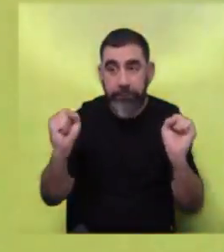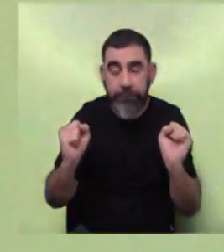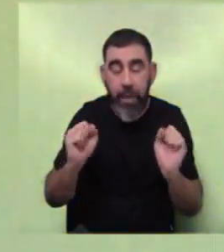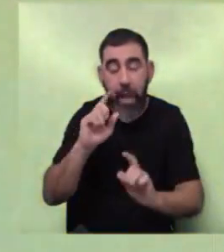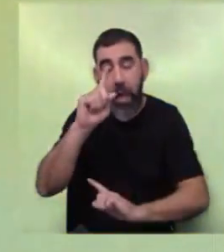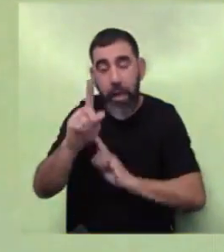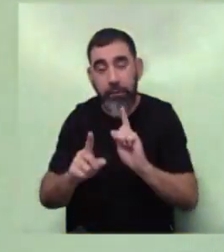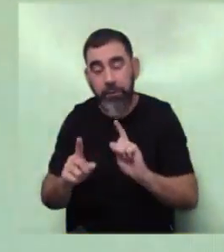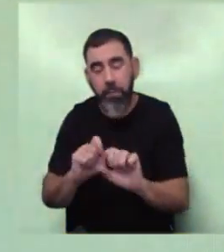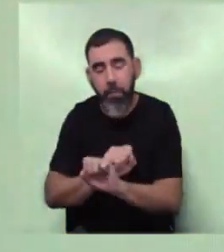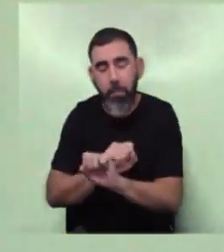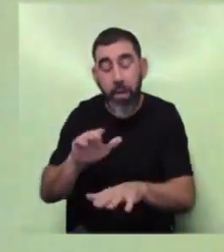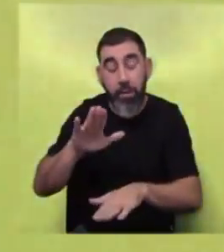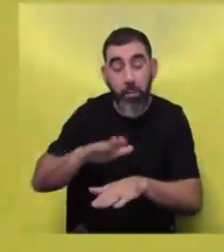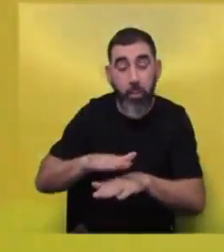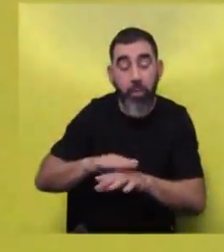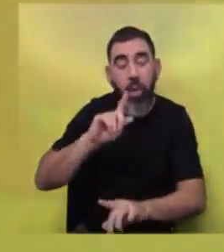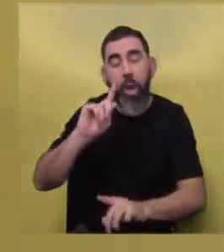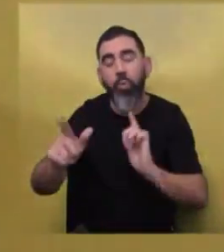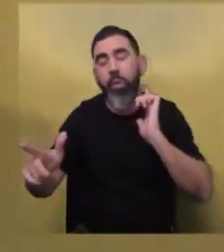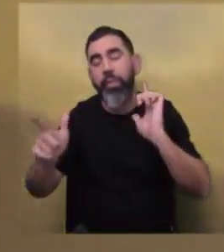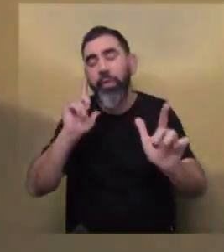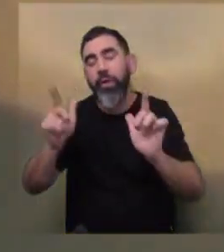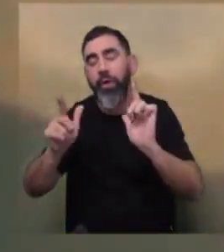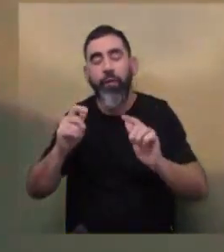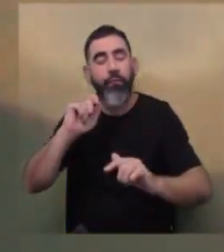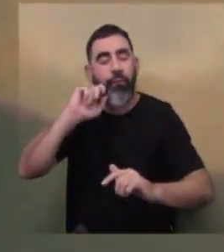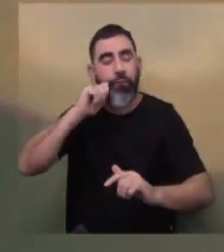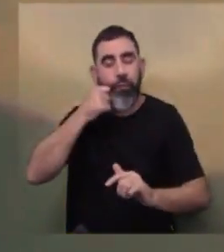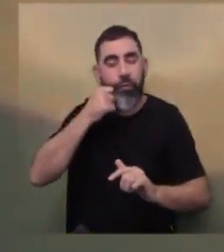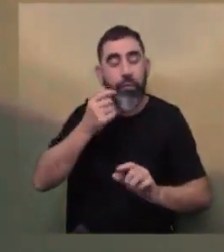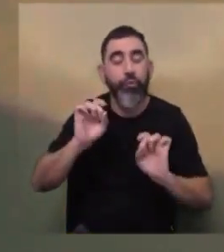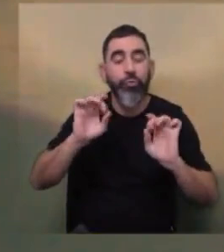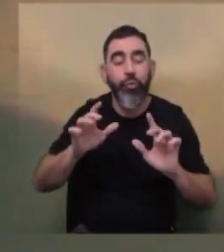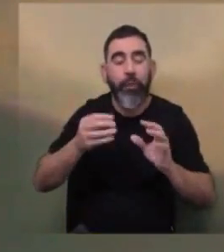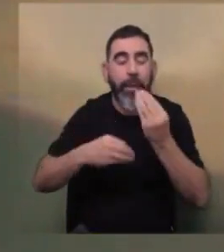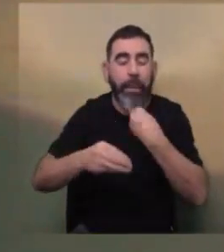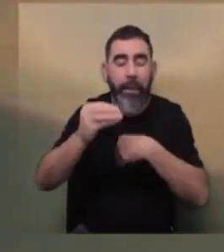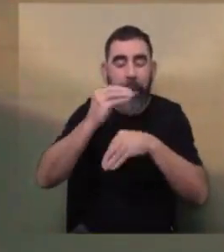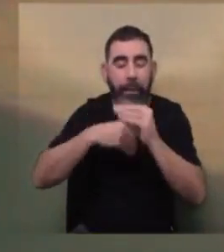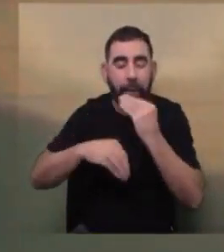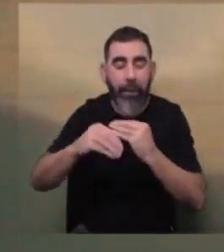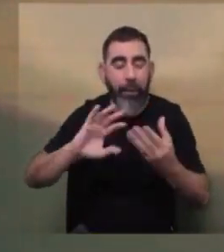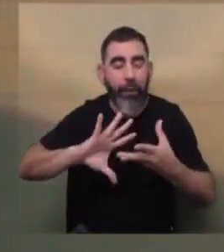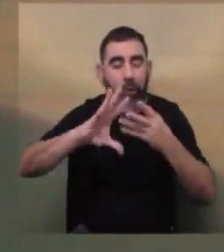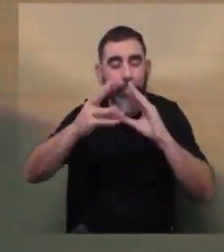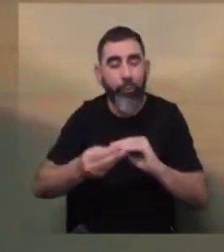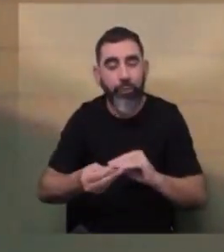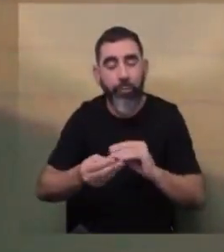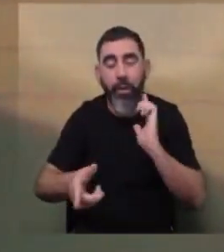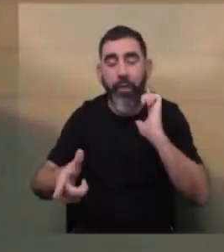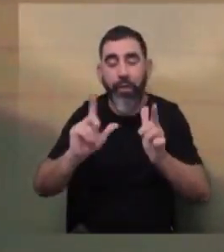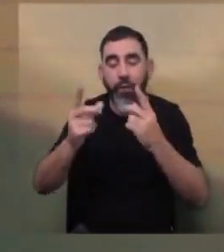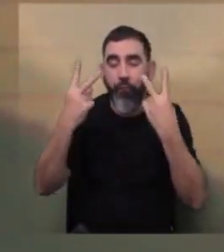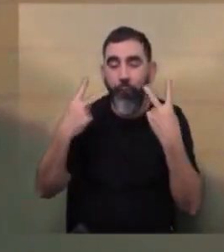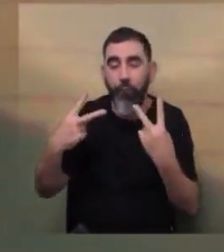miedo, malos momentos, y para otros es un placer enorme, aunque más no sea porque es la excusa o la herramienta para disfrutar de un